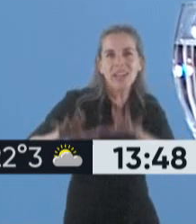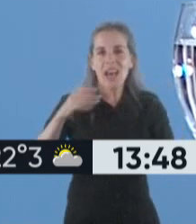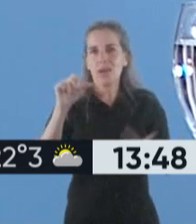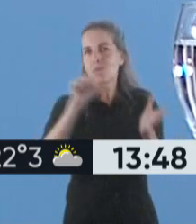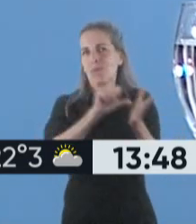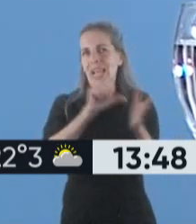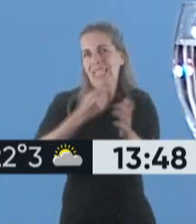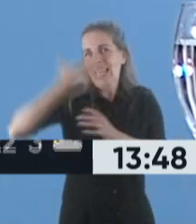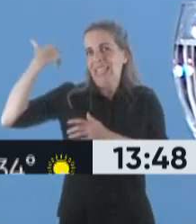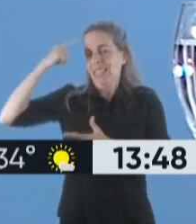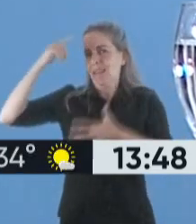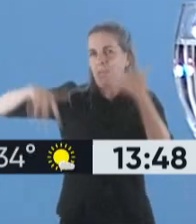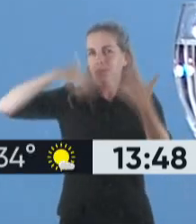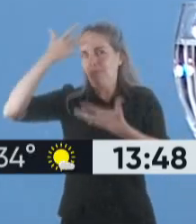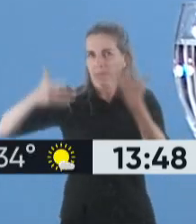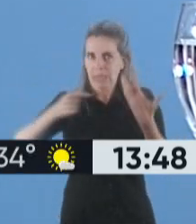mucho.